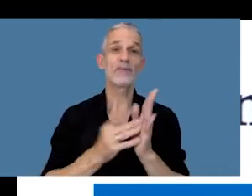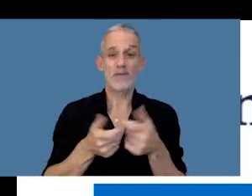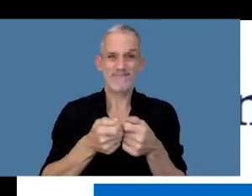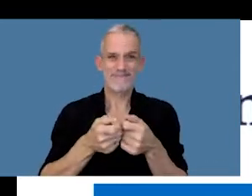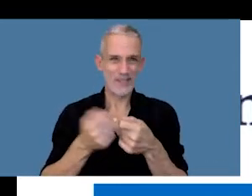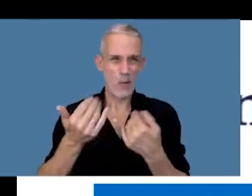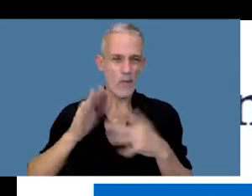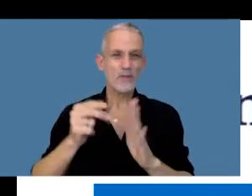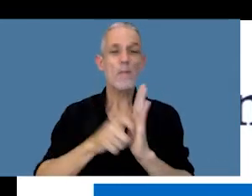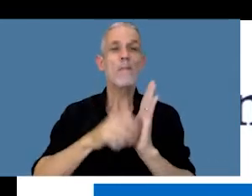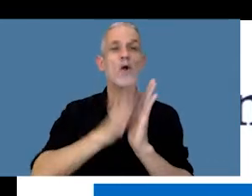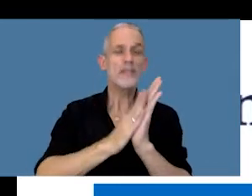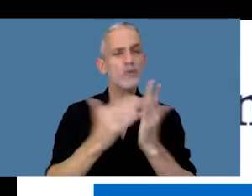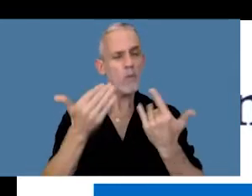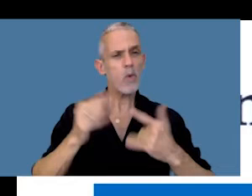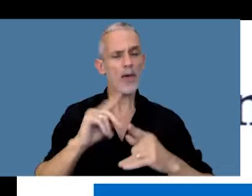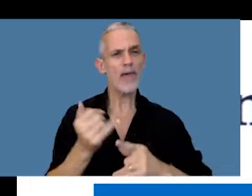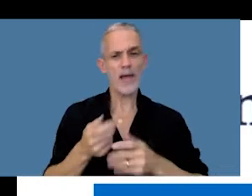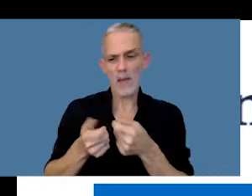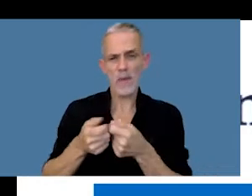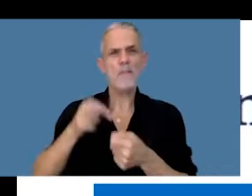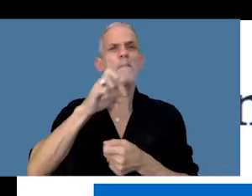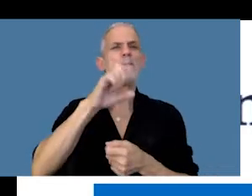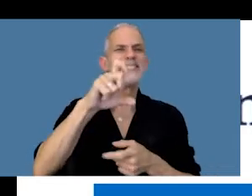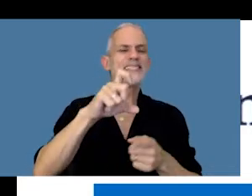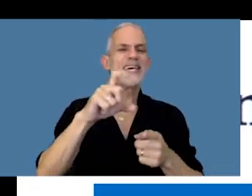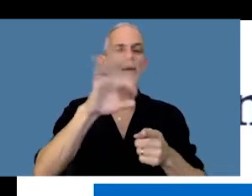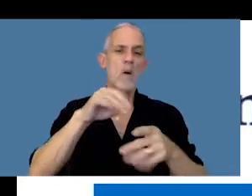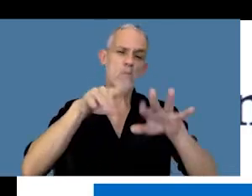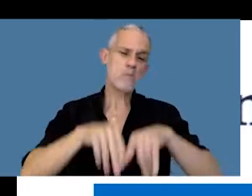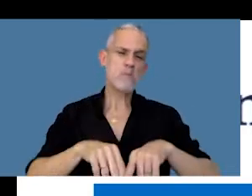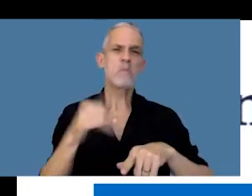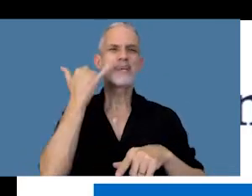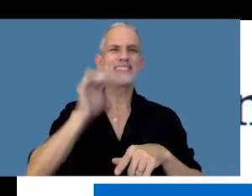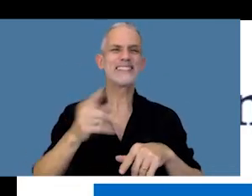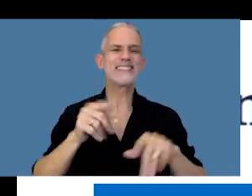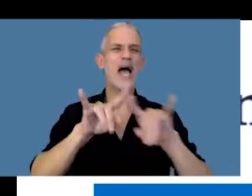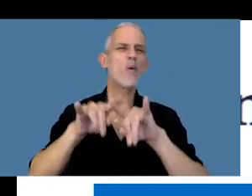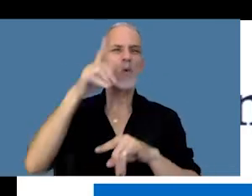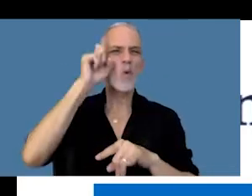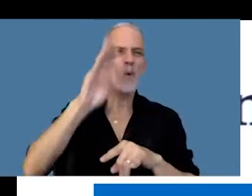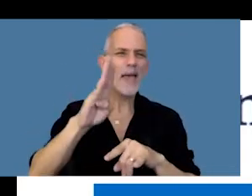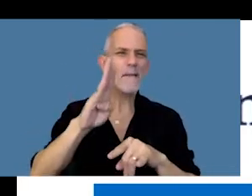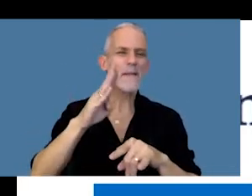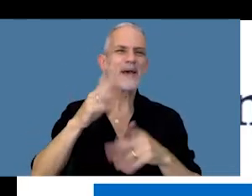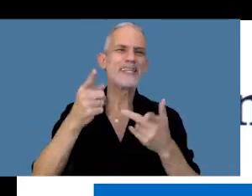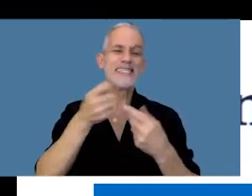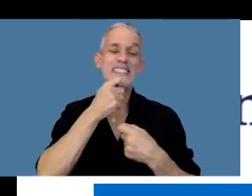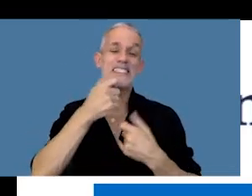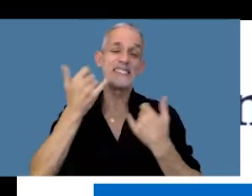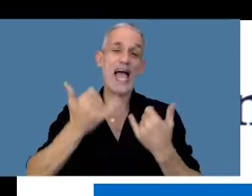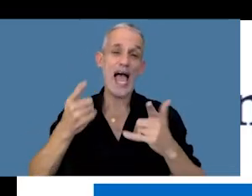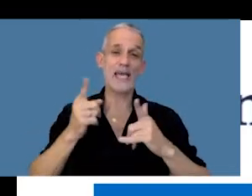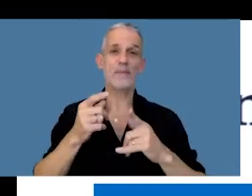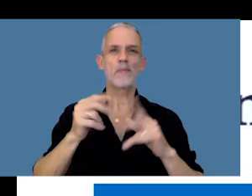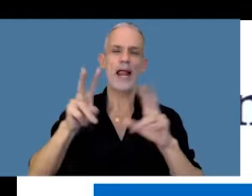un monotributista puede tener en su PC cargado, digamos, web service y tiene, digamos, por el